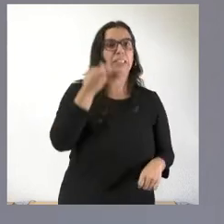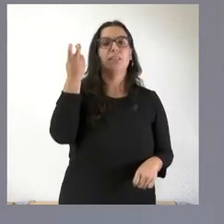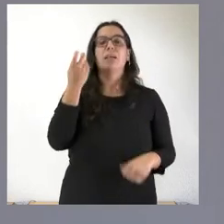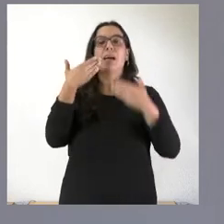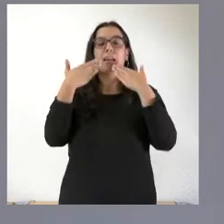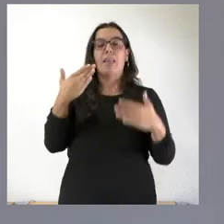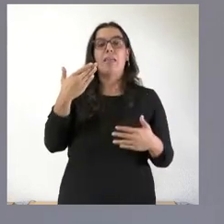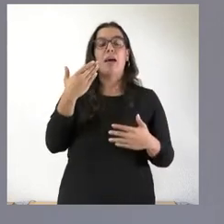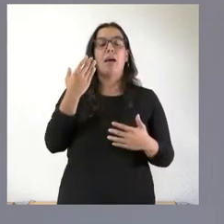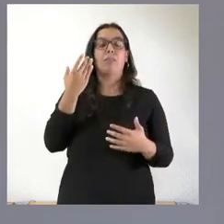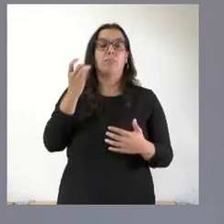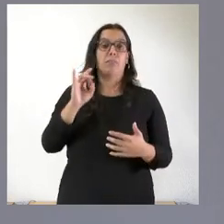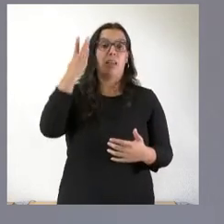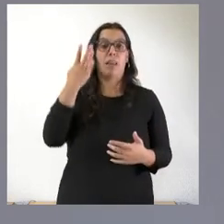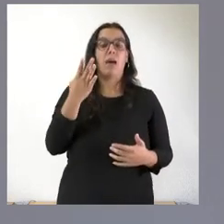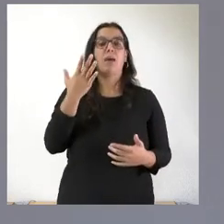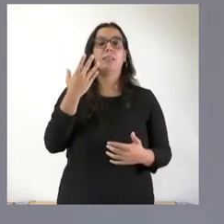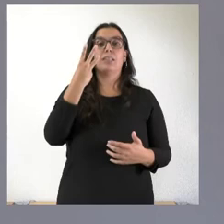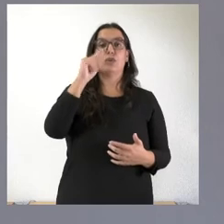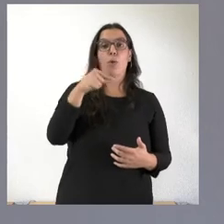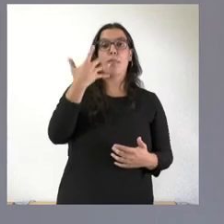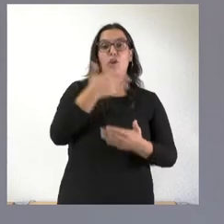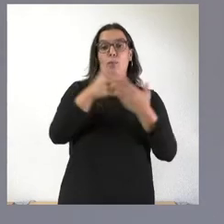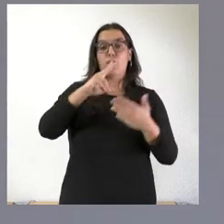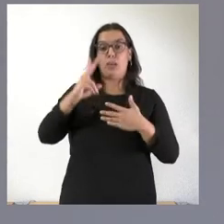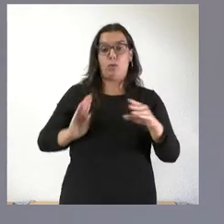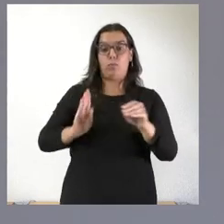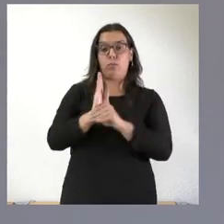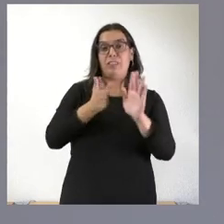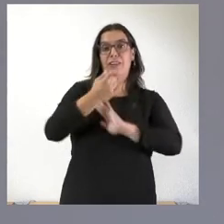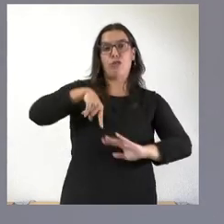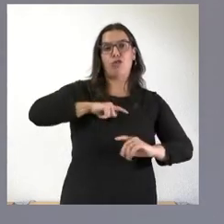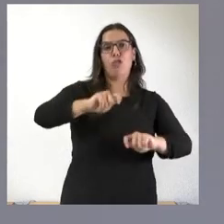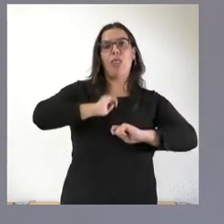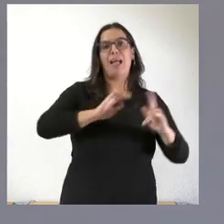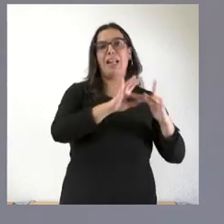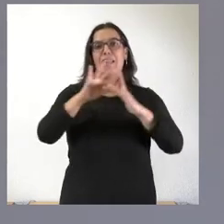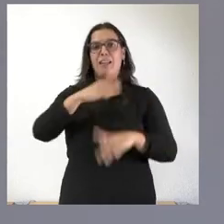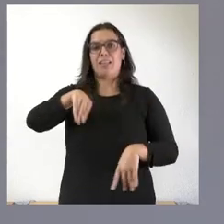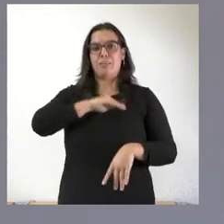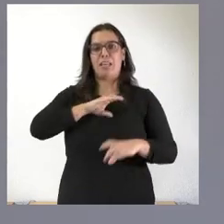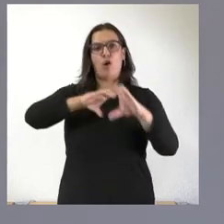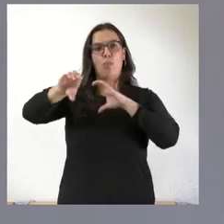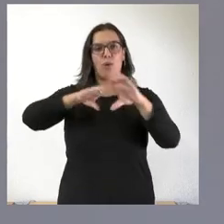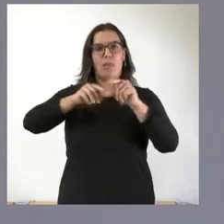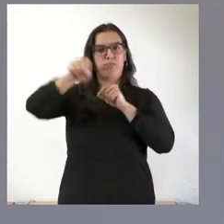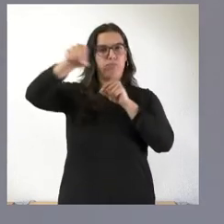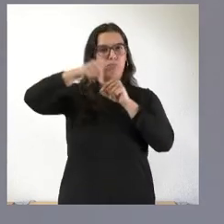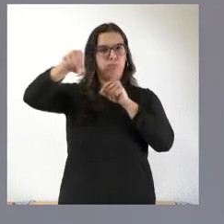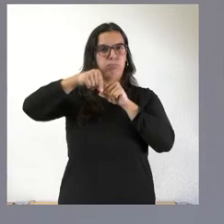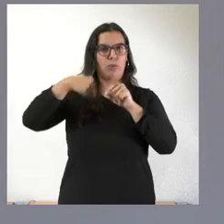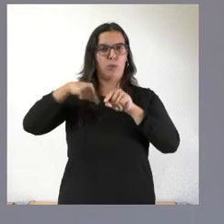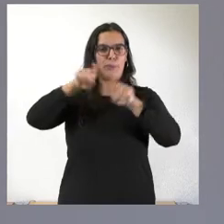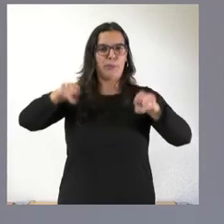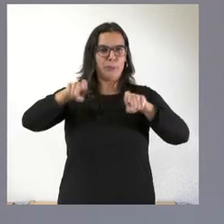iniciativa, 3,5 millones de euros de aportación, va a estar a la vanguardia de España en comunicaciones cuánticas, lo que nos va a seguir a permitir